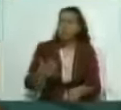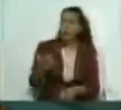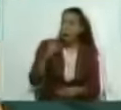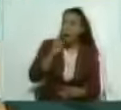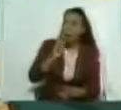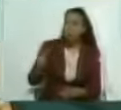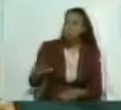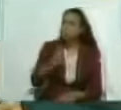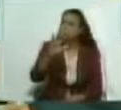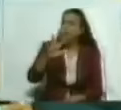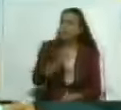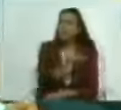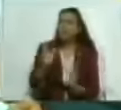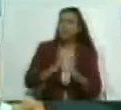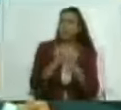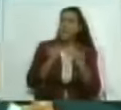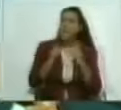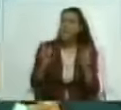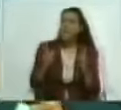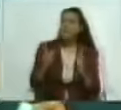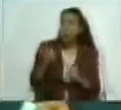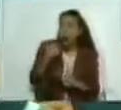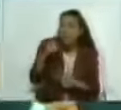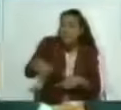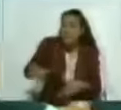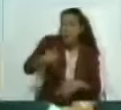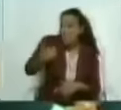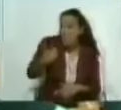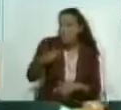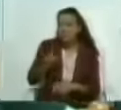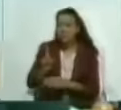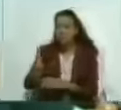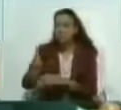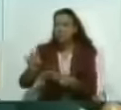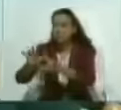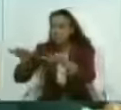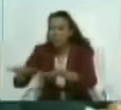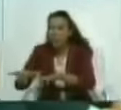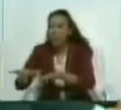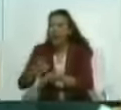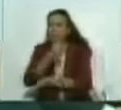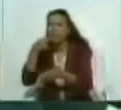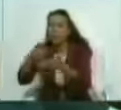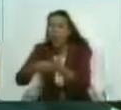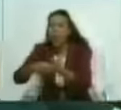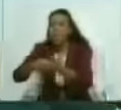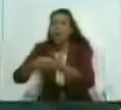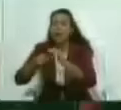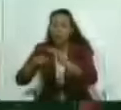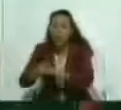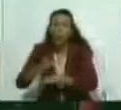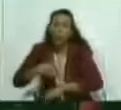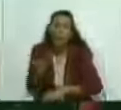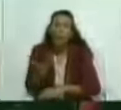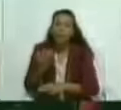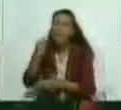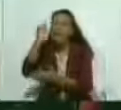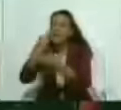estos días de Semana Santa. Bueno, ahí estará cerca una máquina para que puedan ejercer